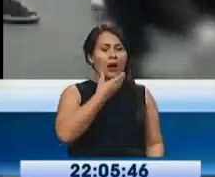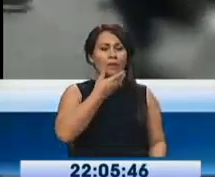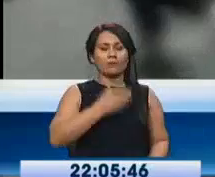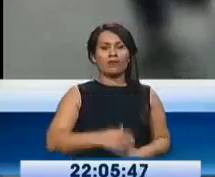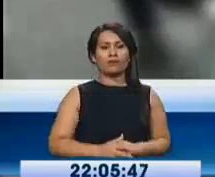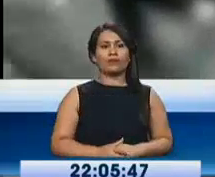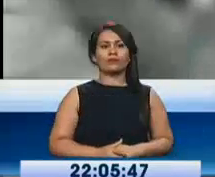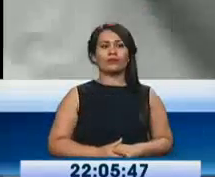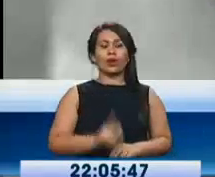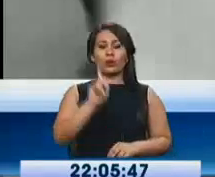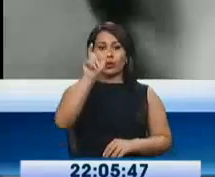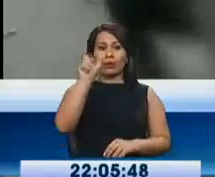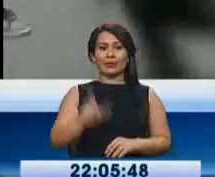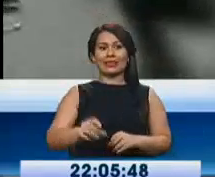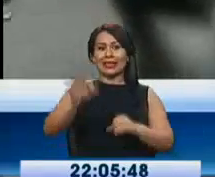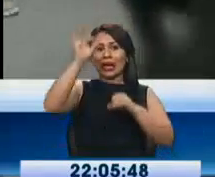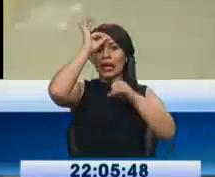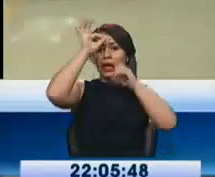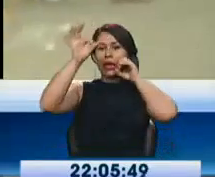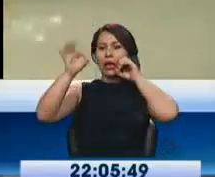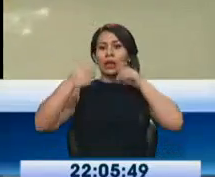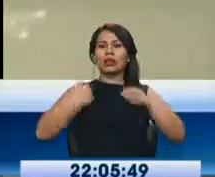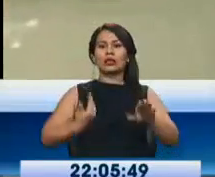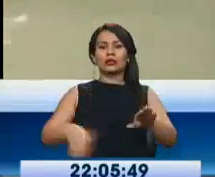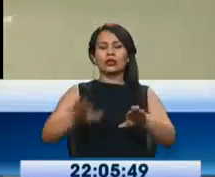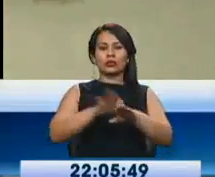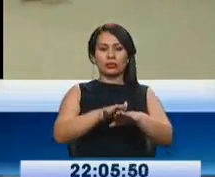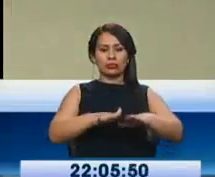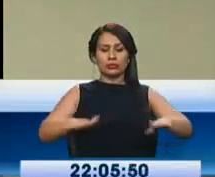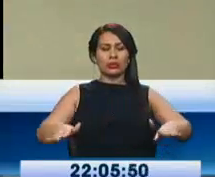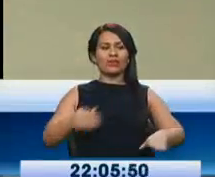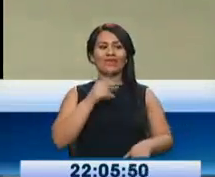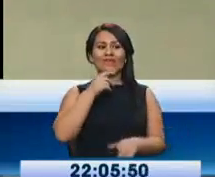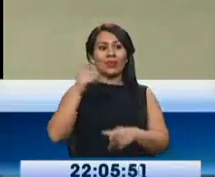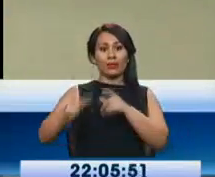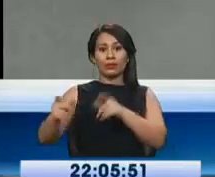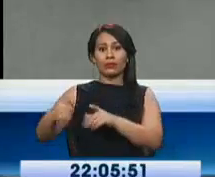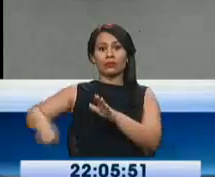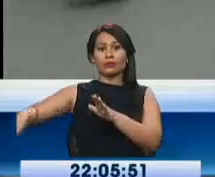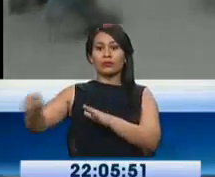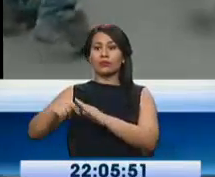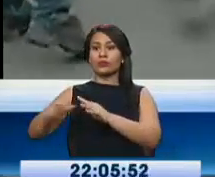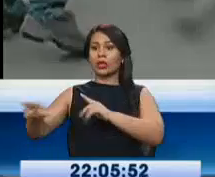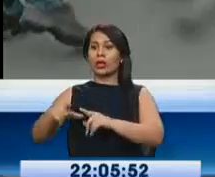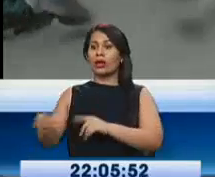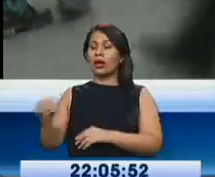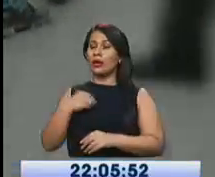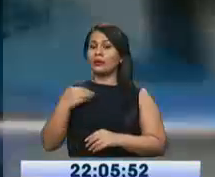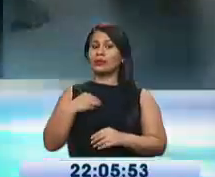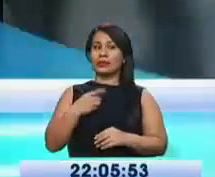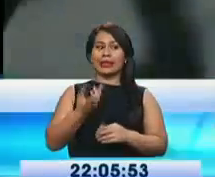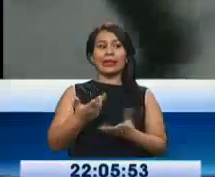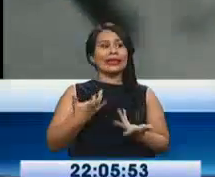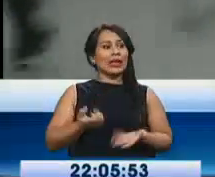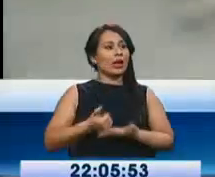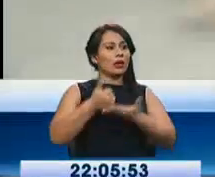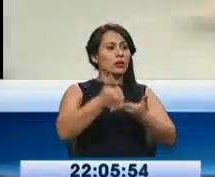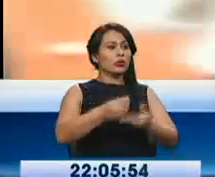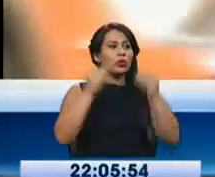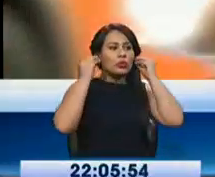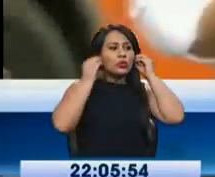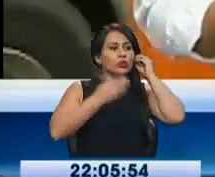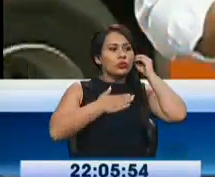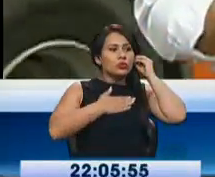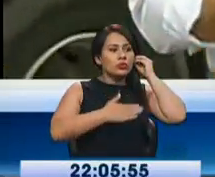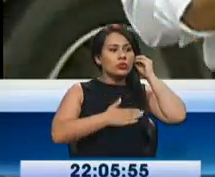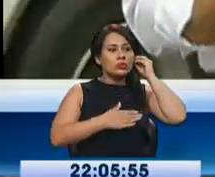Una persona herida yacía sobre la calzada y habitantes de la zona y conocidos del afectado trataban de darle los primeros auxilios.